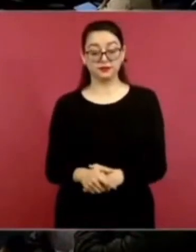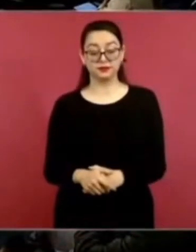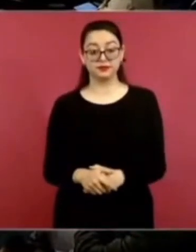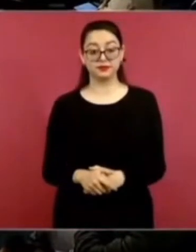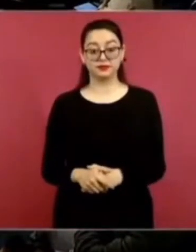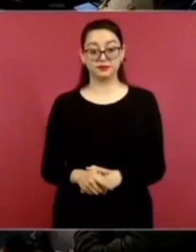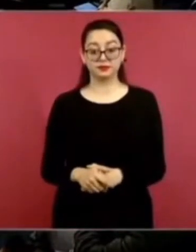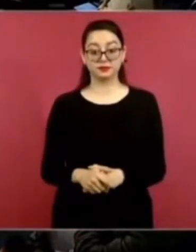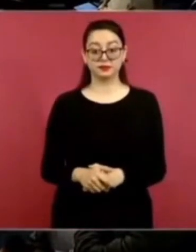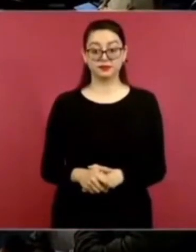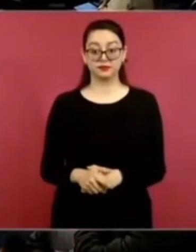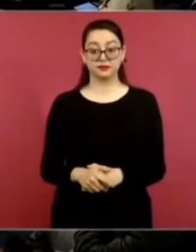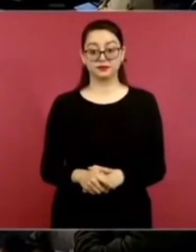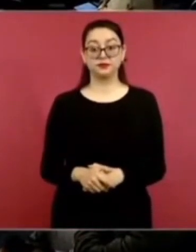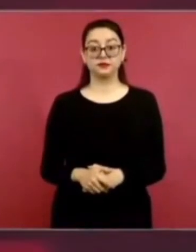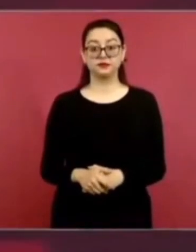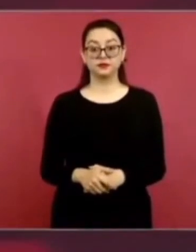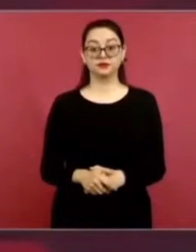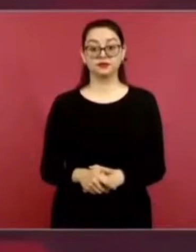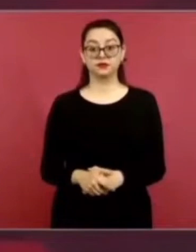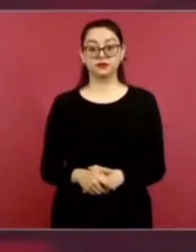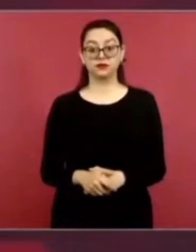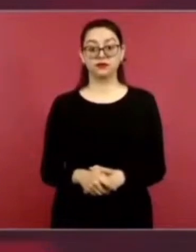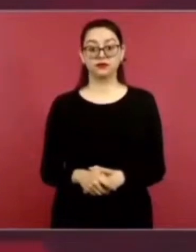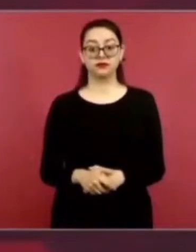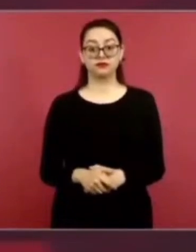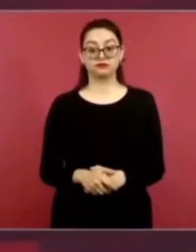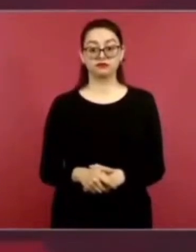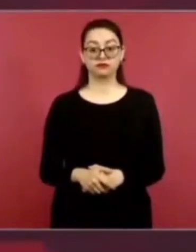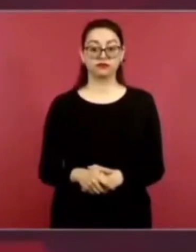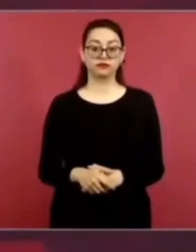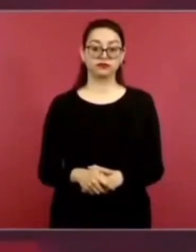Estamos por terminar el día 16